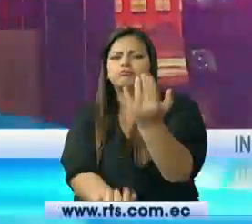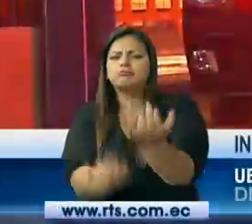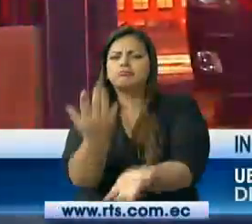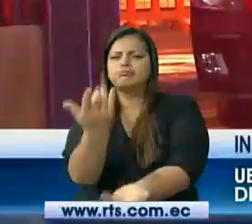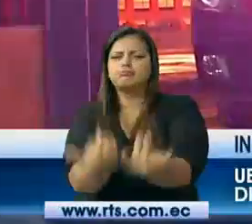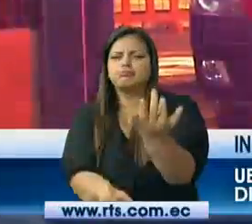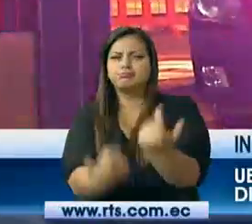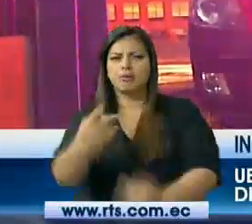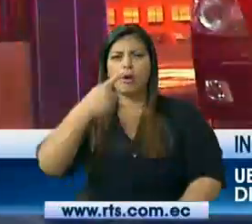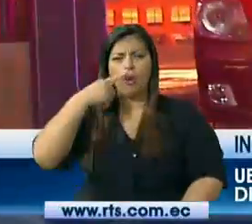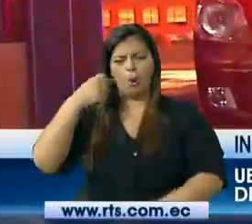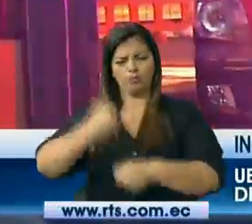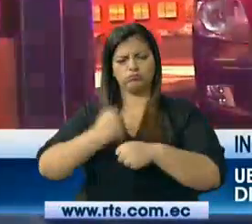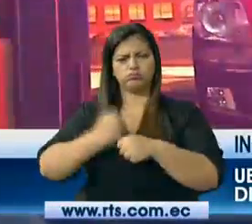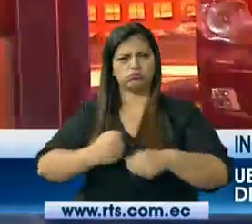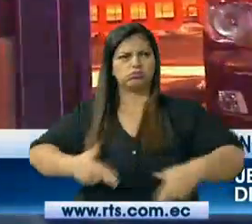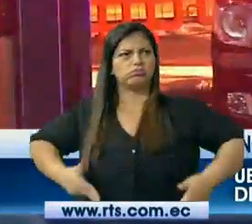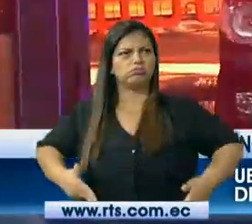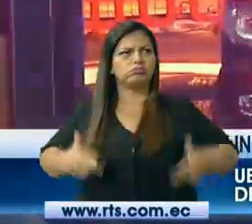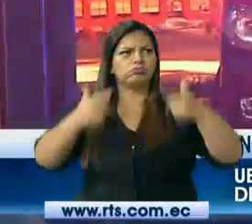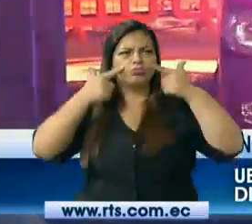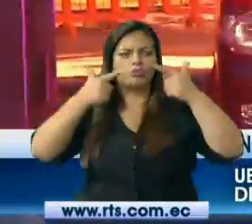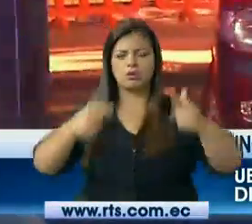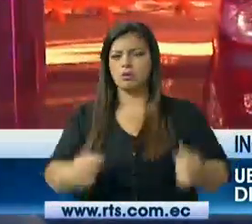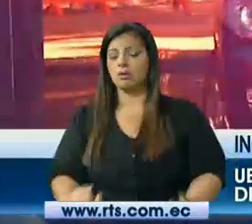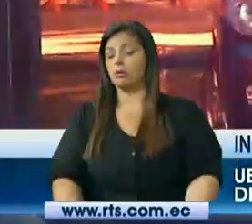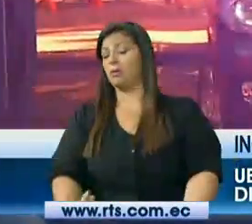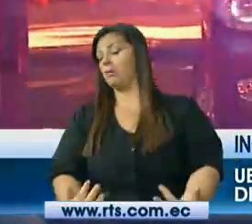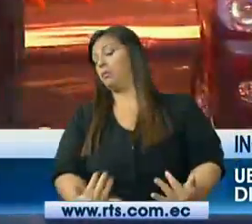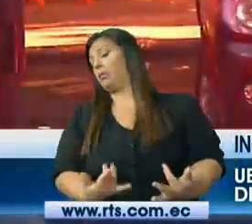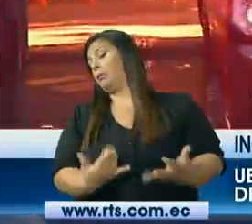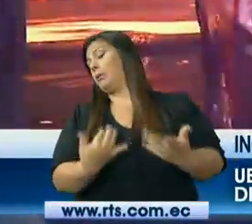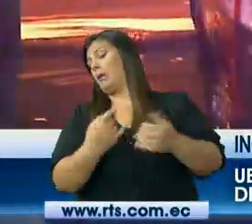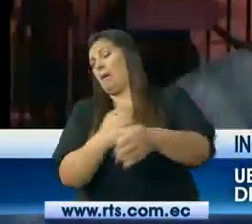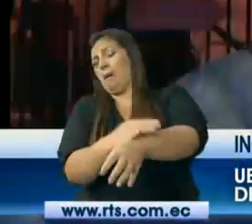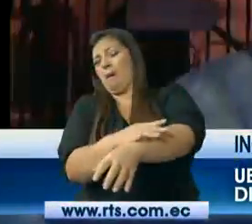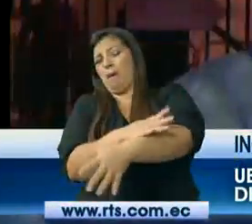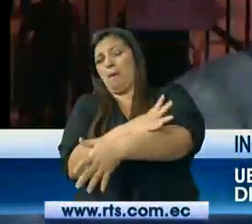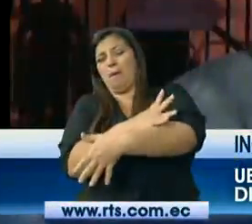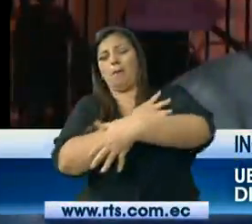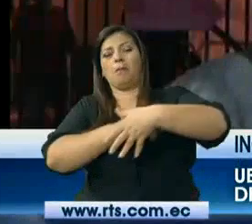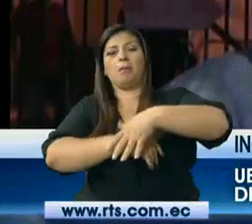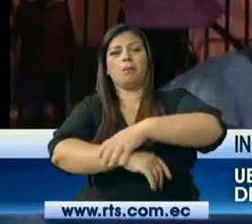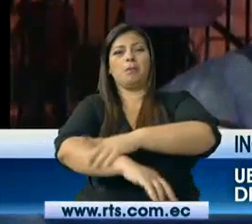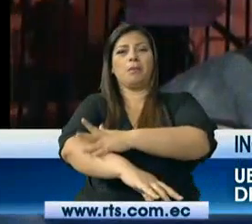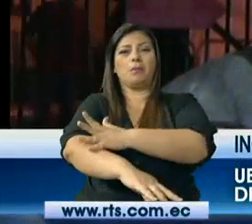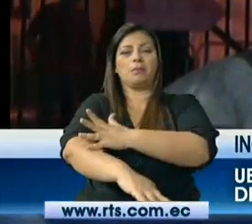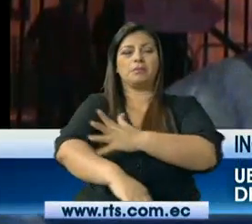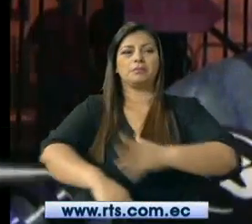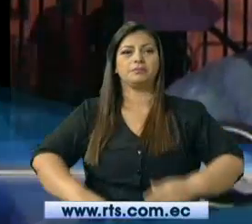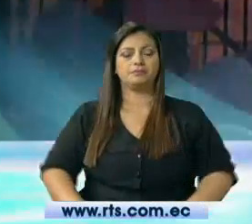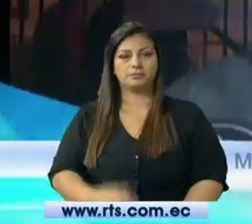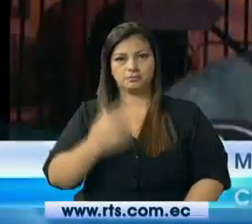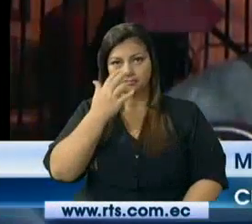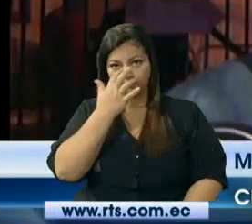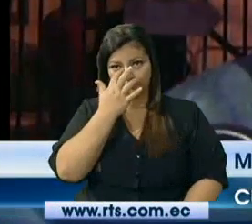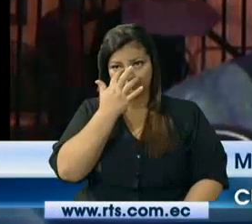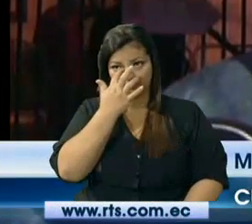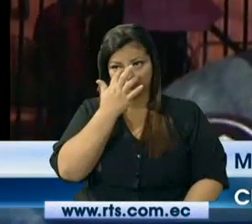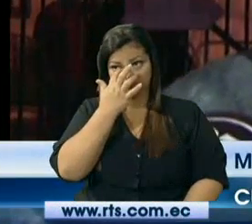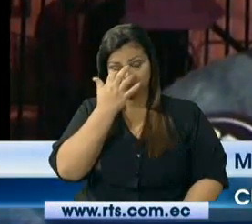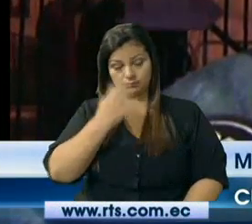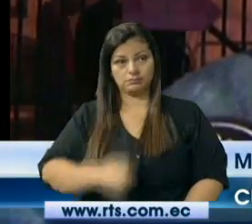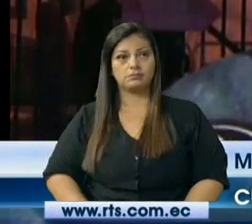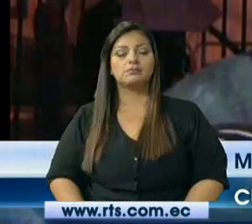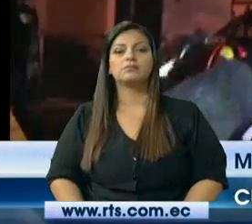en su cuerpo. Fue trasladada por una ambulancia de nosotros que sufrió un accidente antes de que llegaran las unidades bomberiles. Desconozco